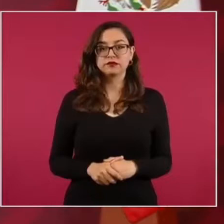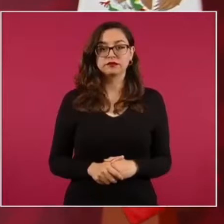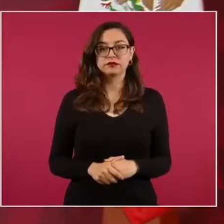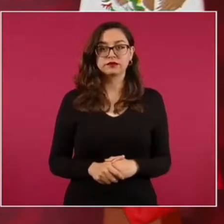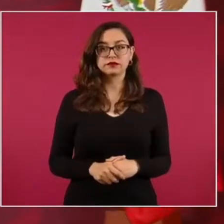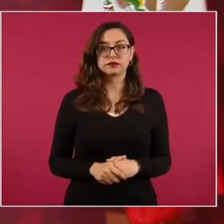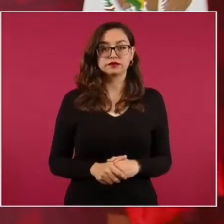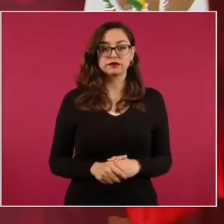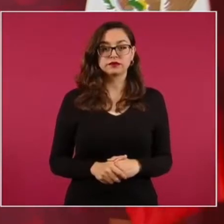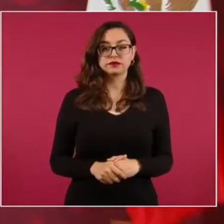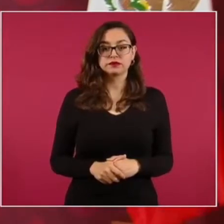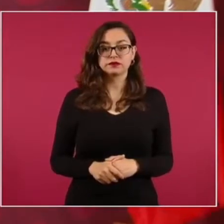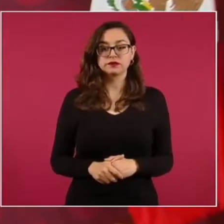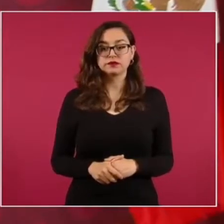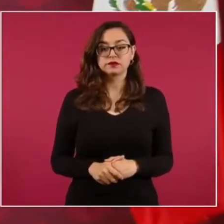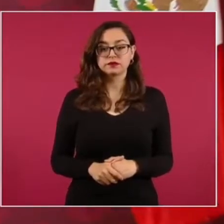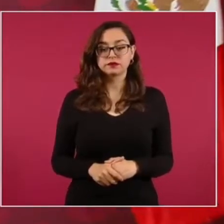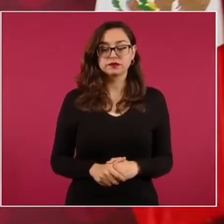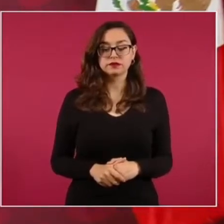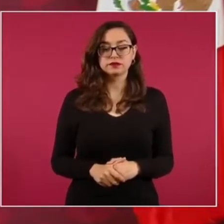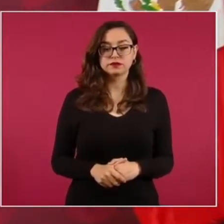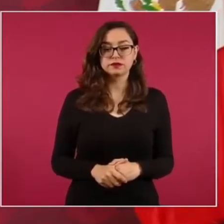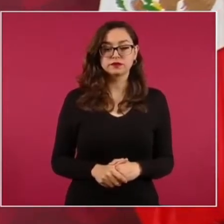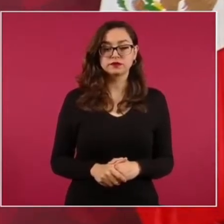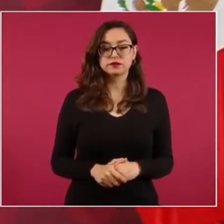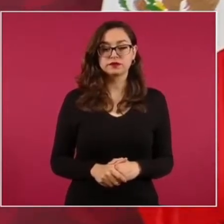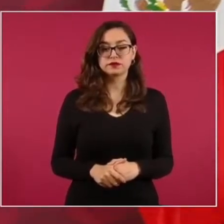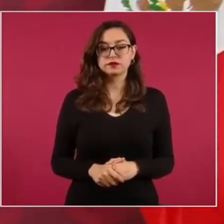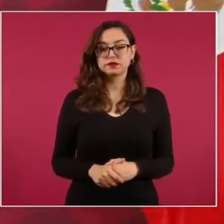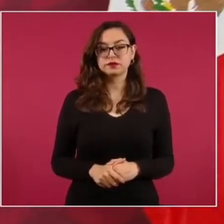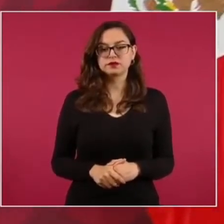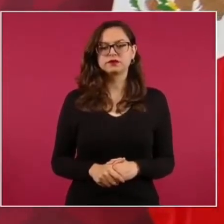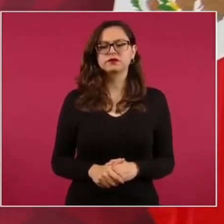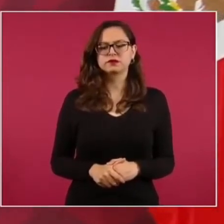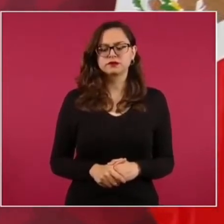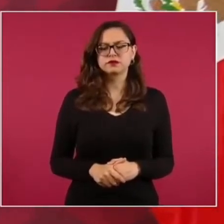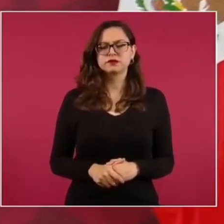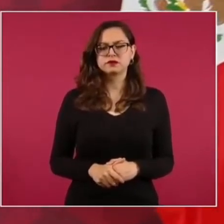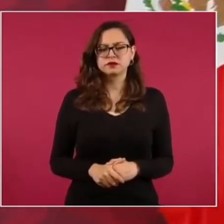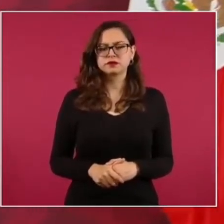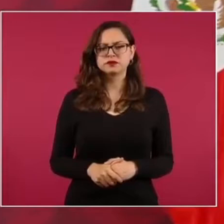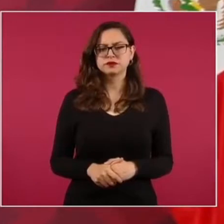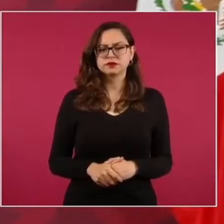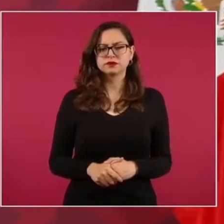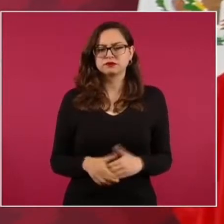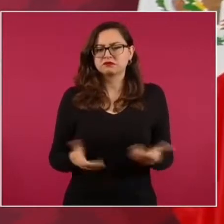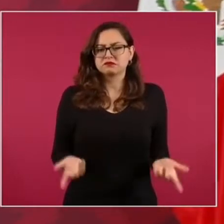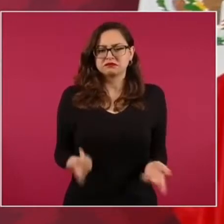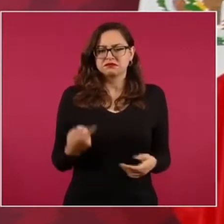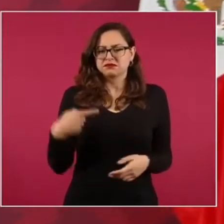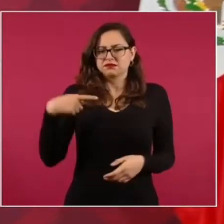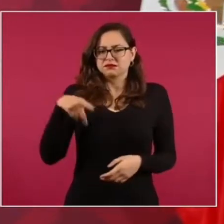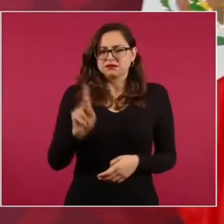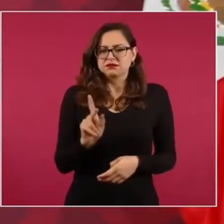Sí, o sea, pero ni modo que vamos a hacer